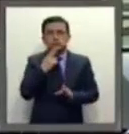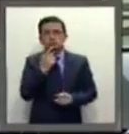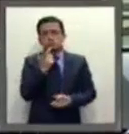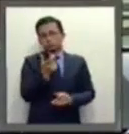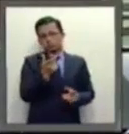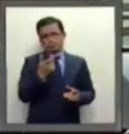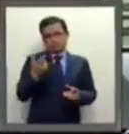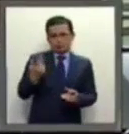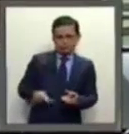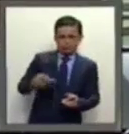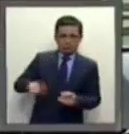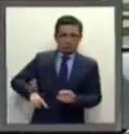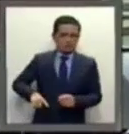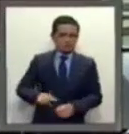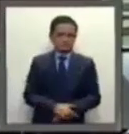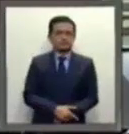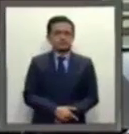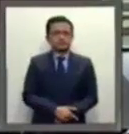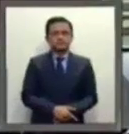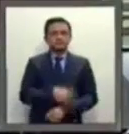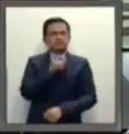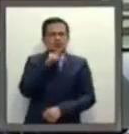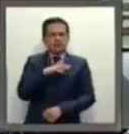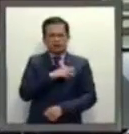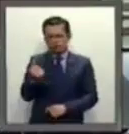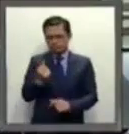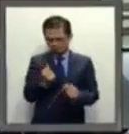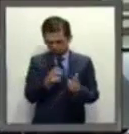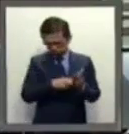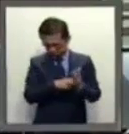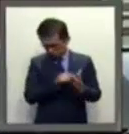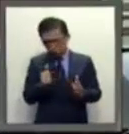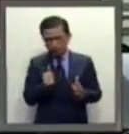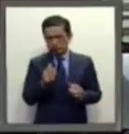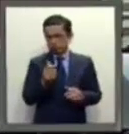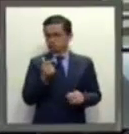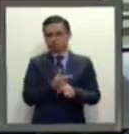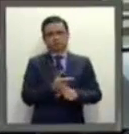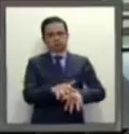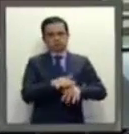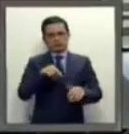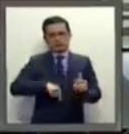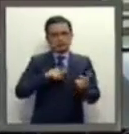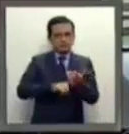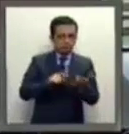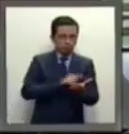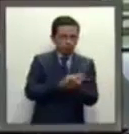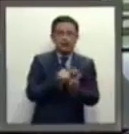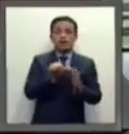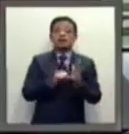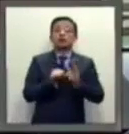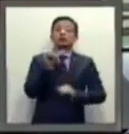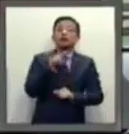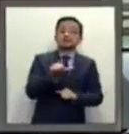Al igual, hay varias modificaciones. Otra joyita de esta ley, artículo 16, inciso